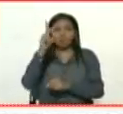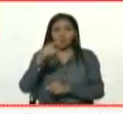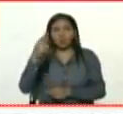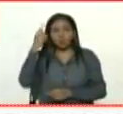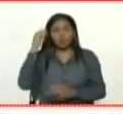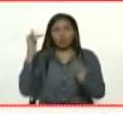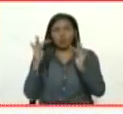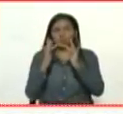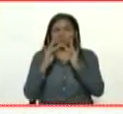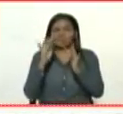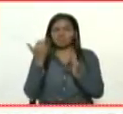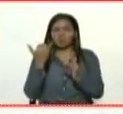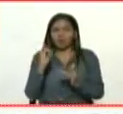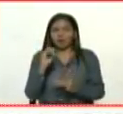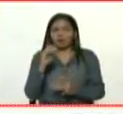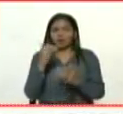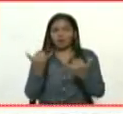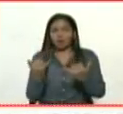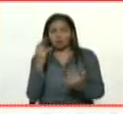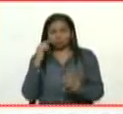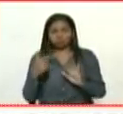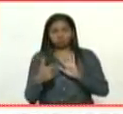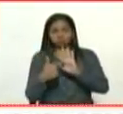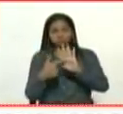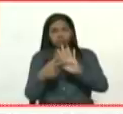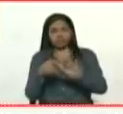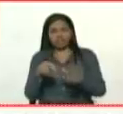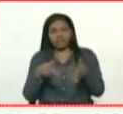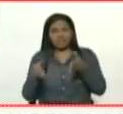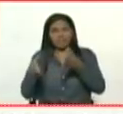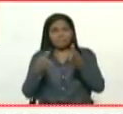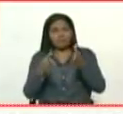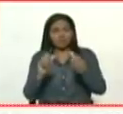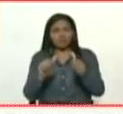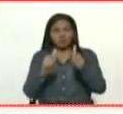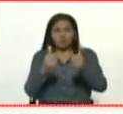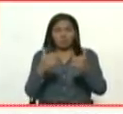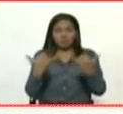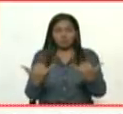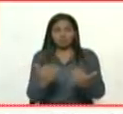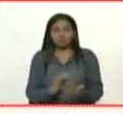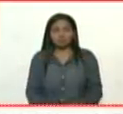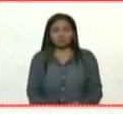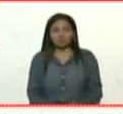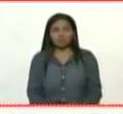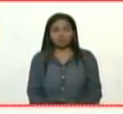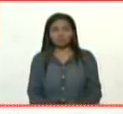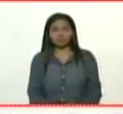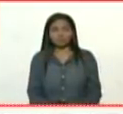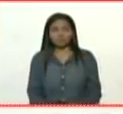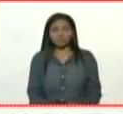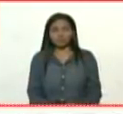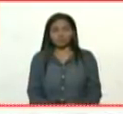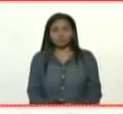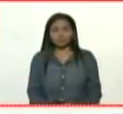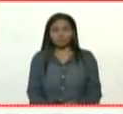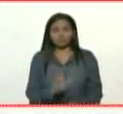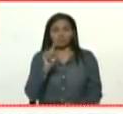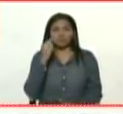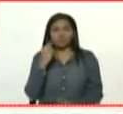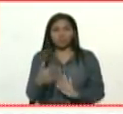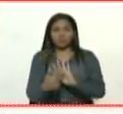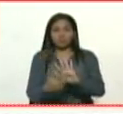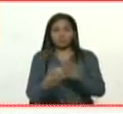pase, porque yo quiero que mostremos que este camino ya se inició. Y además deja un conjunto